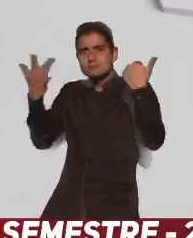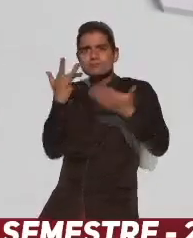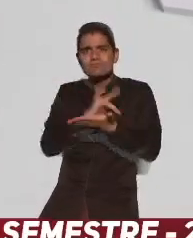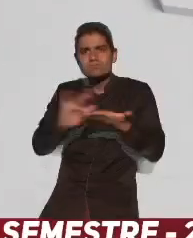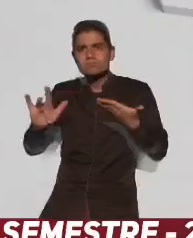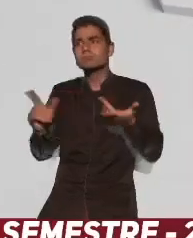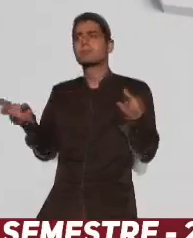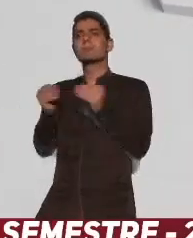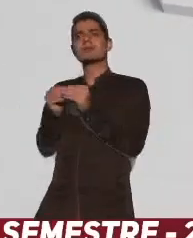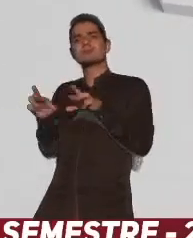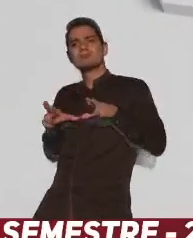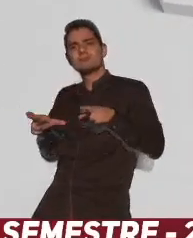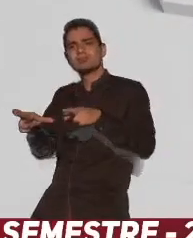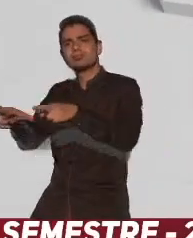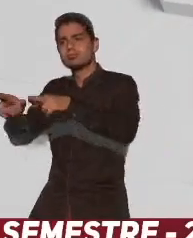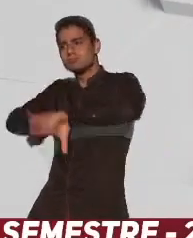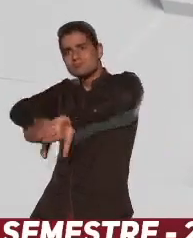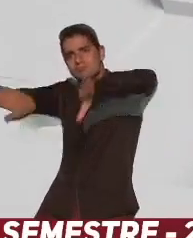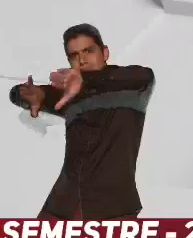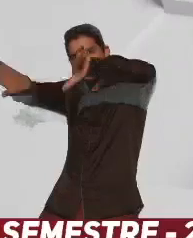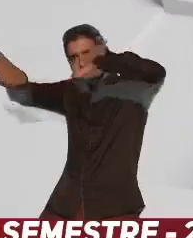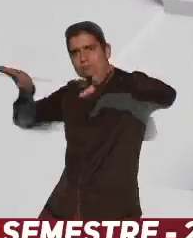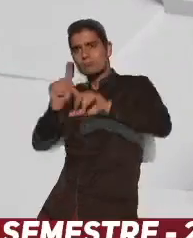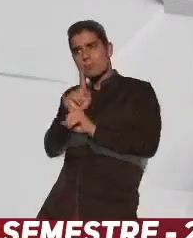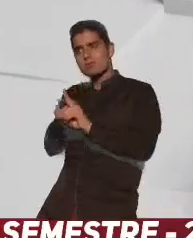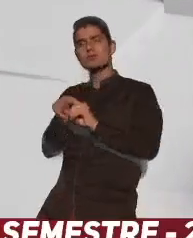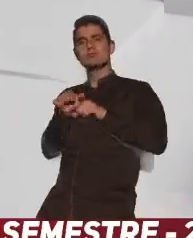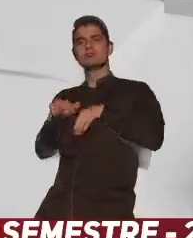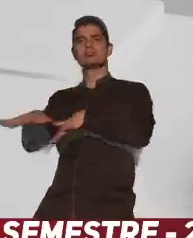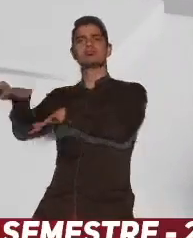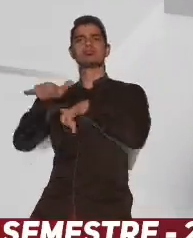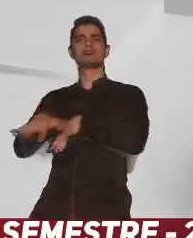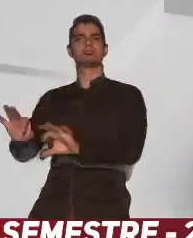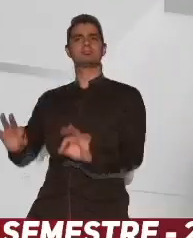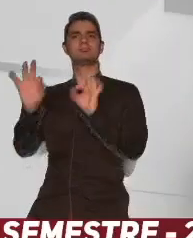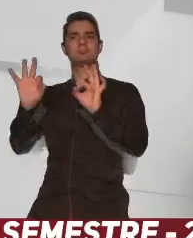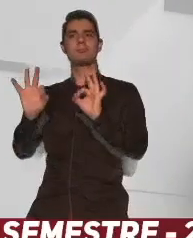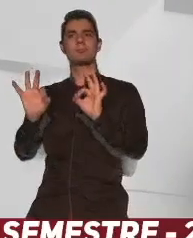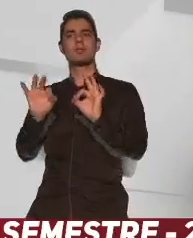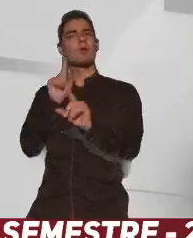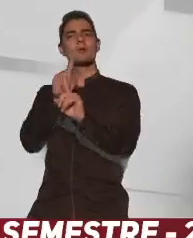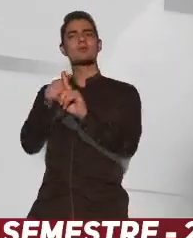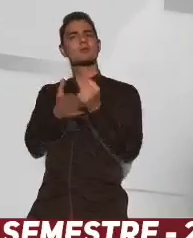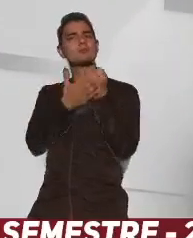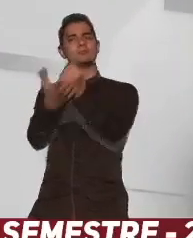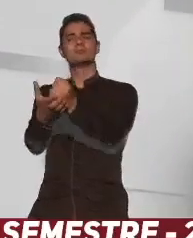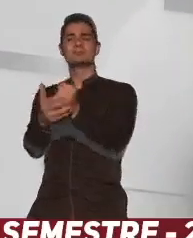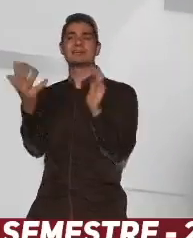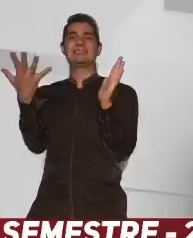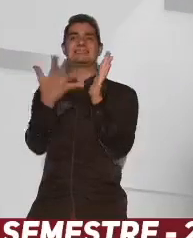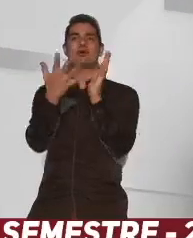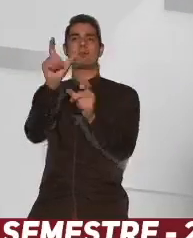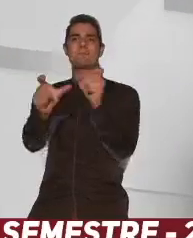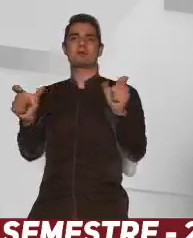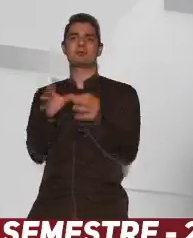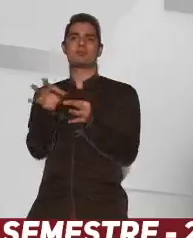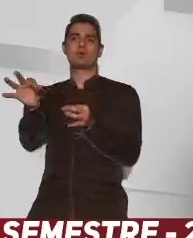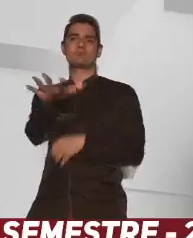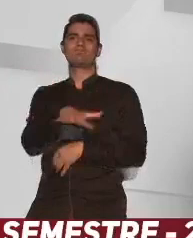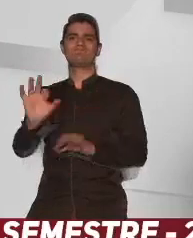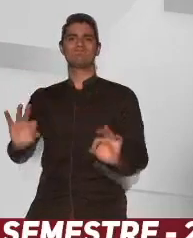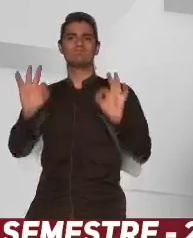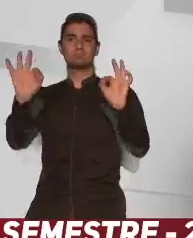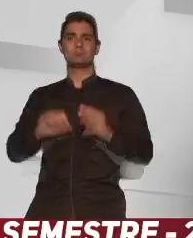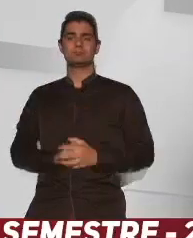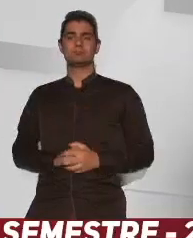de alcantarillas, beneficiando a más de 5.000 personas del municipio de Bosconia. Mi general, nuestro